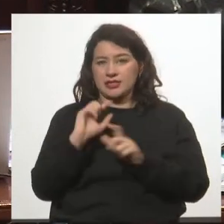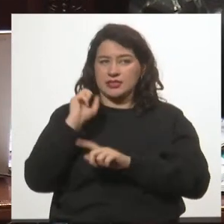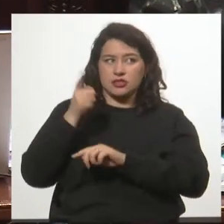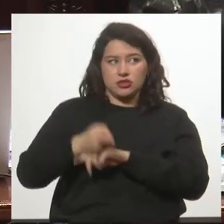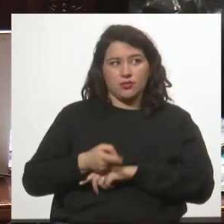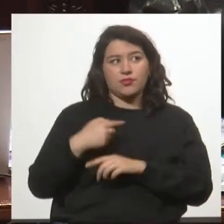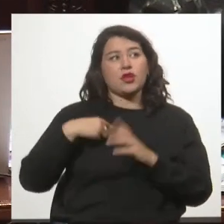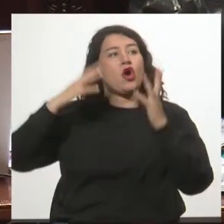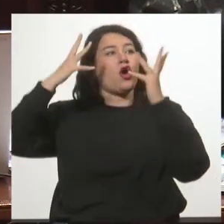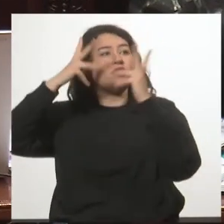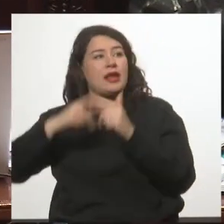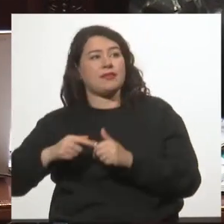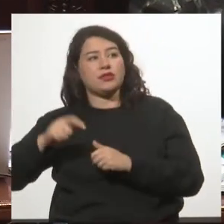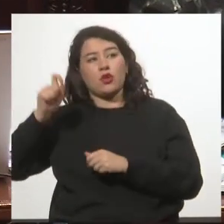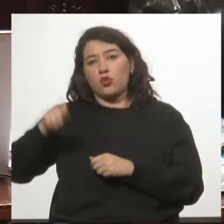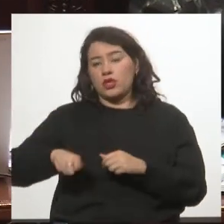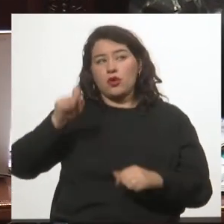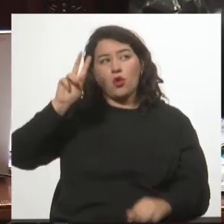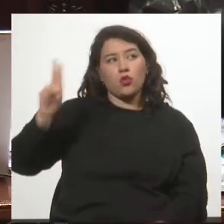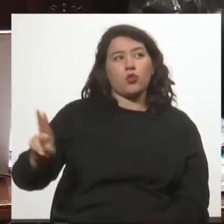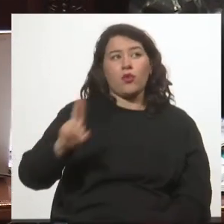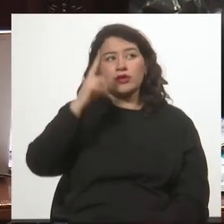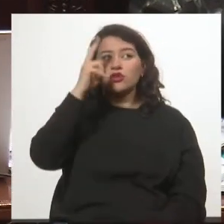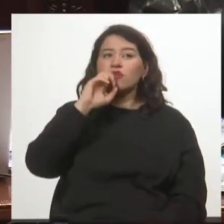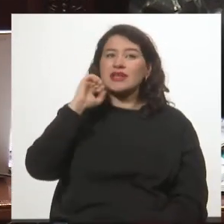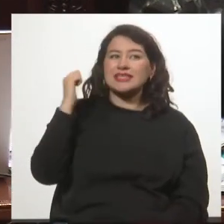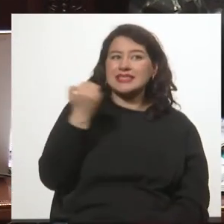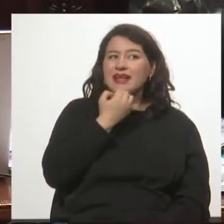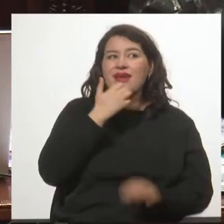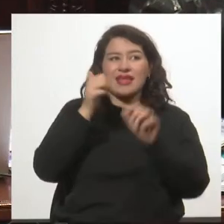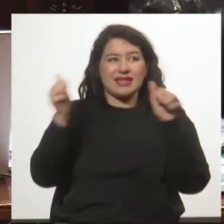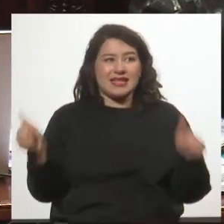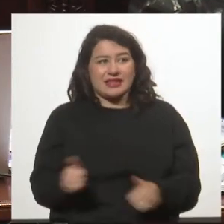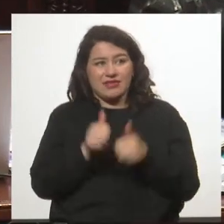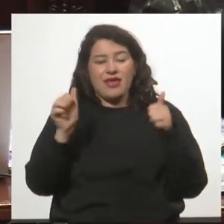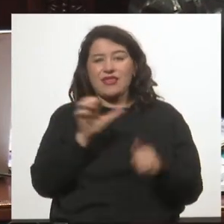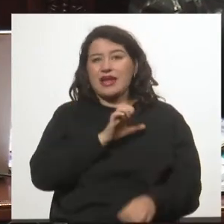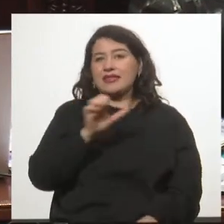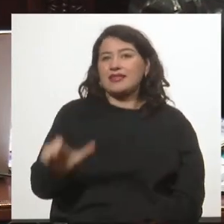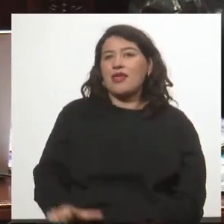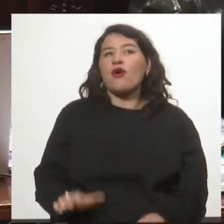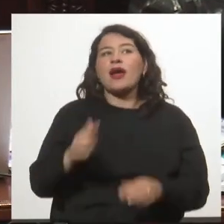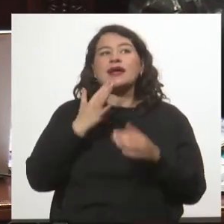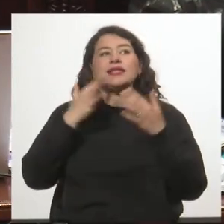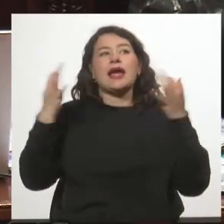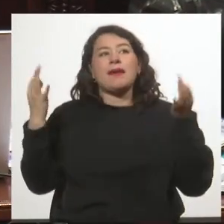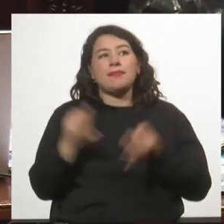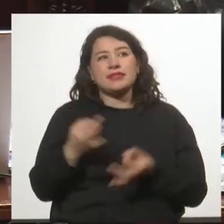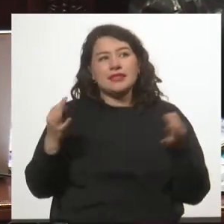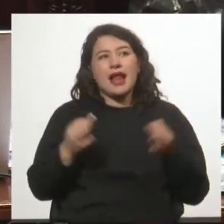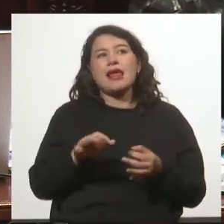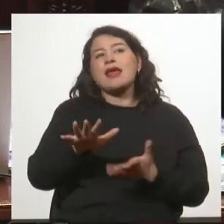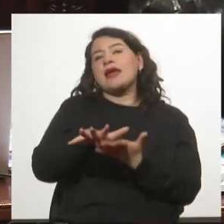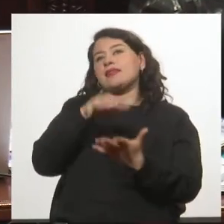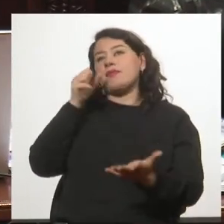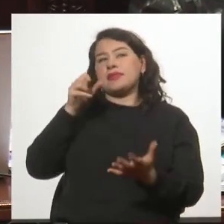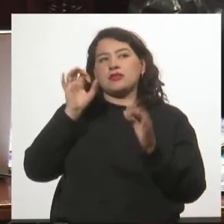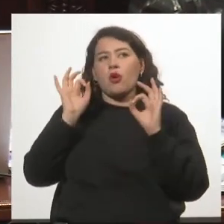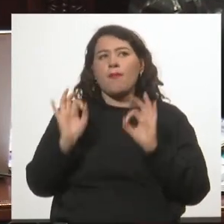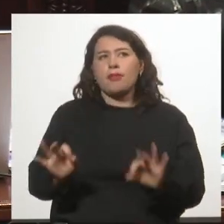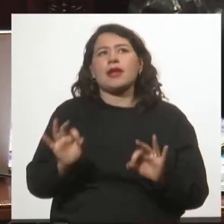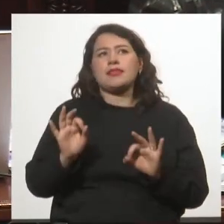el ordenamiento jurídico uruguayo la reserva de las actividades del estado constituye una excepción de interpretación estricta